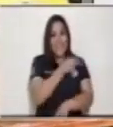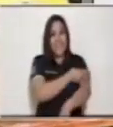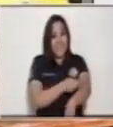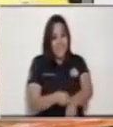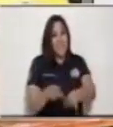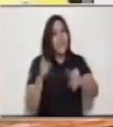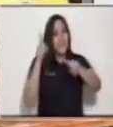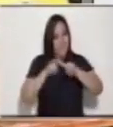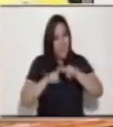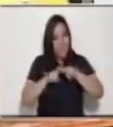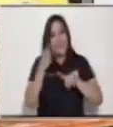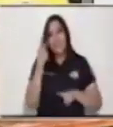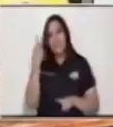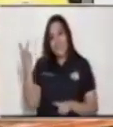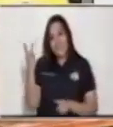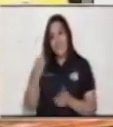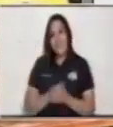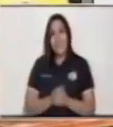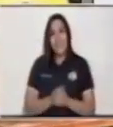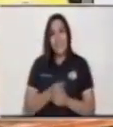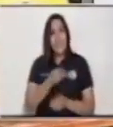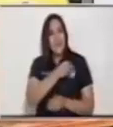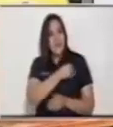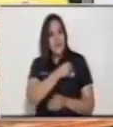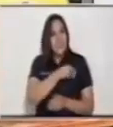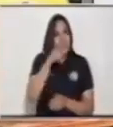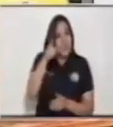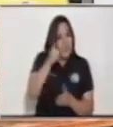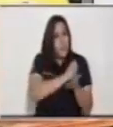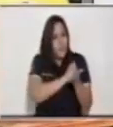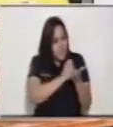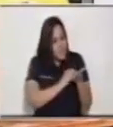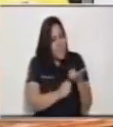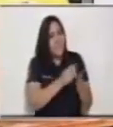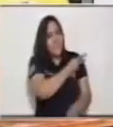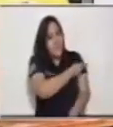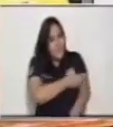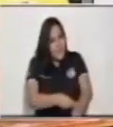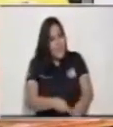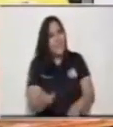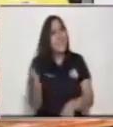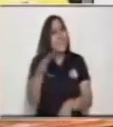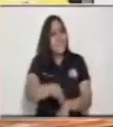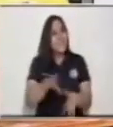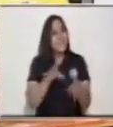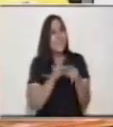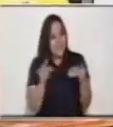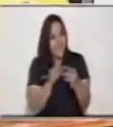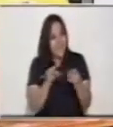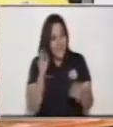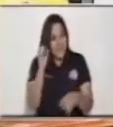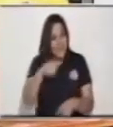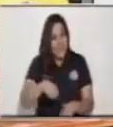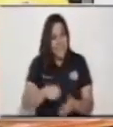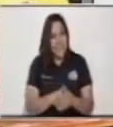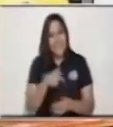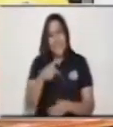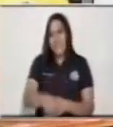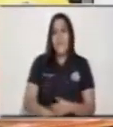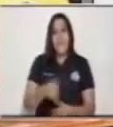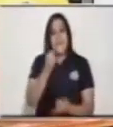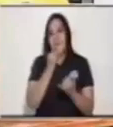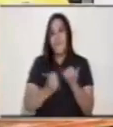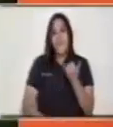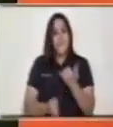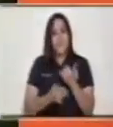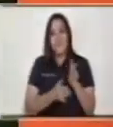Paula. Quiero que escribas una historia matemática tú también y luego me la cuentas, ¿de acuerdo? Hemos llegado al final de